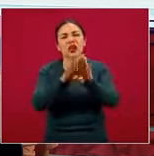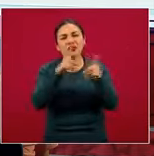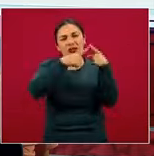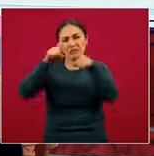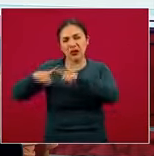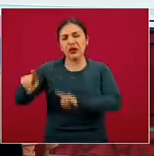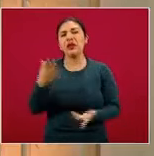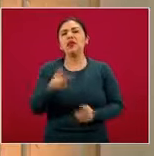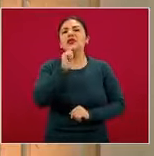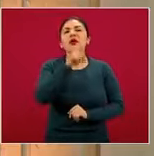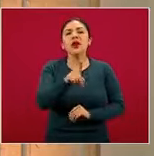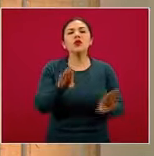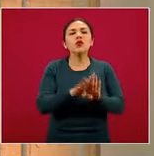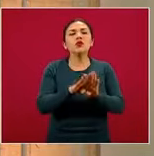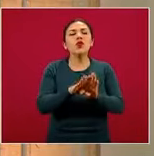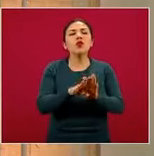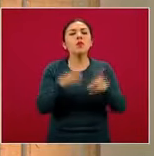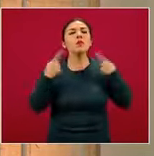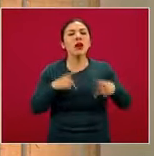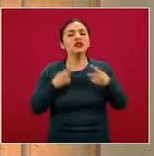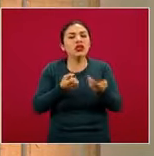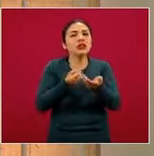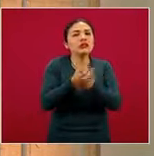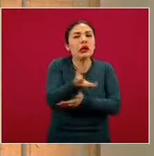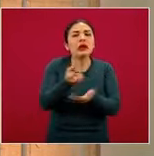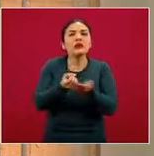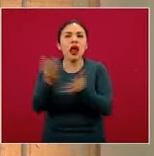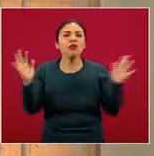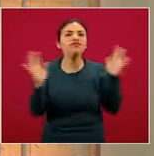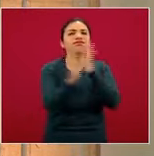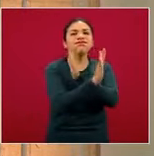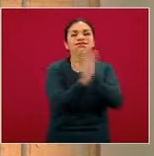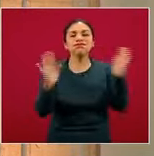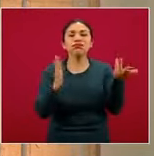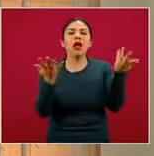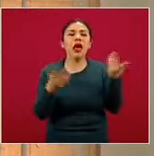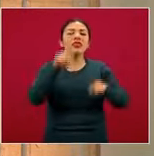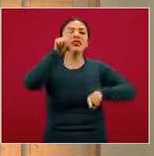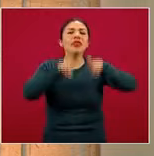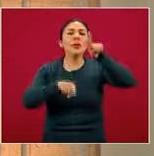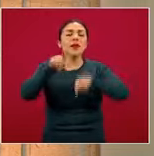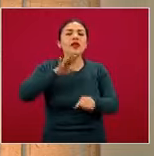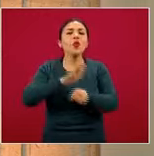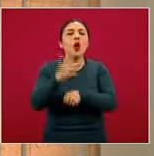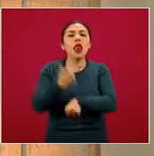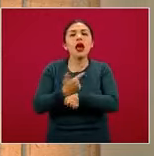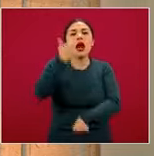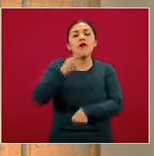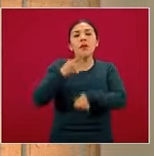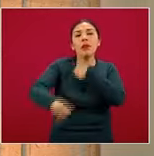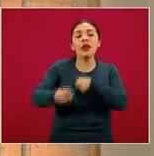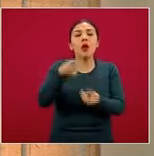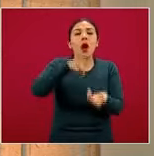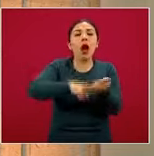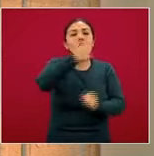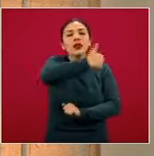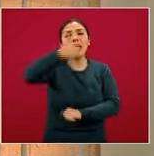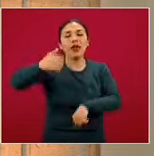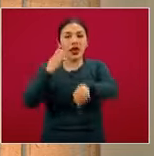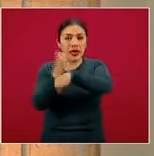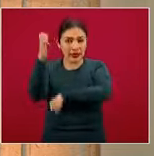todo enfocado a la movilidad de las personas, dependiendo del nivel de riesgo en el cual se encuentre cada